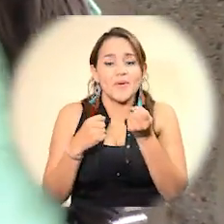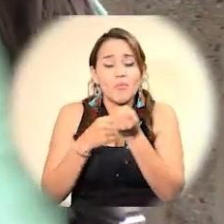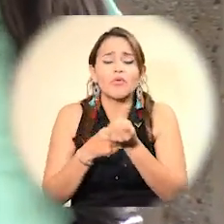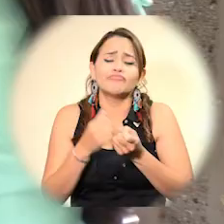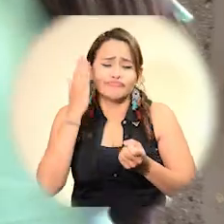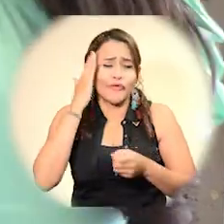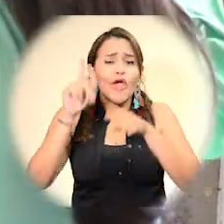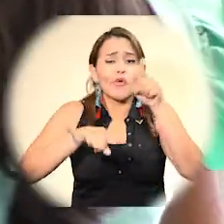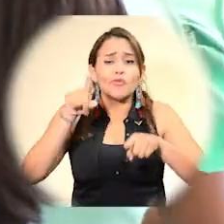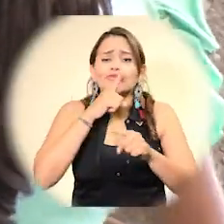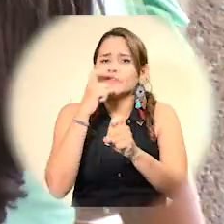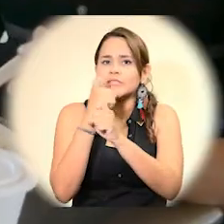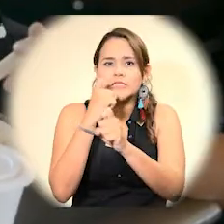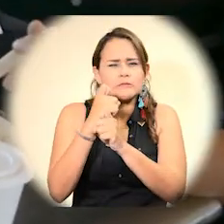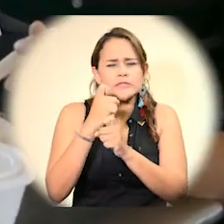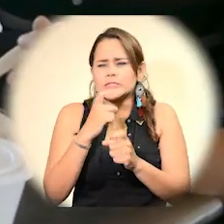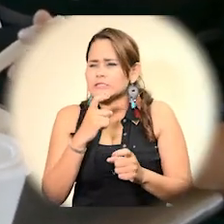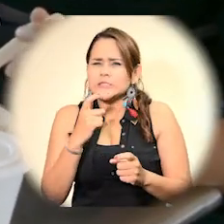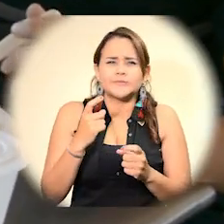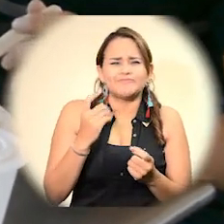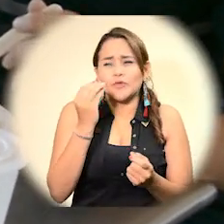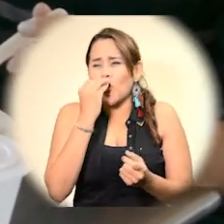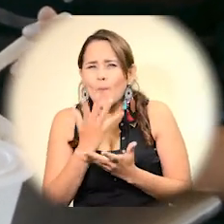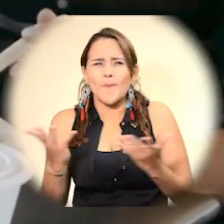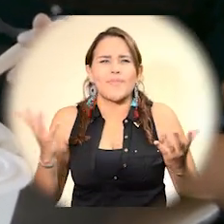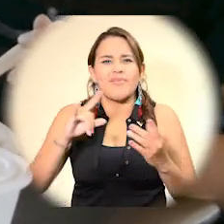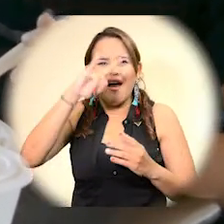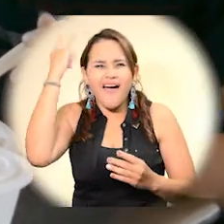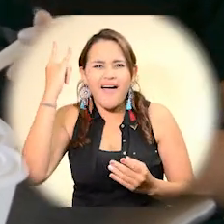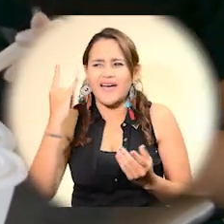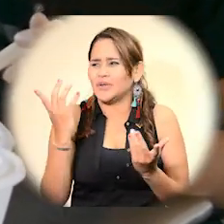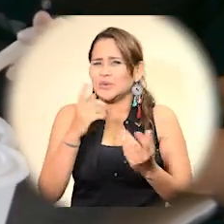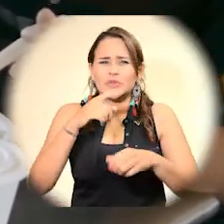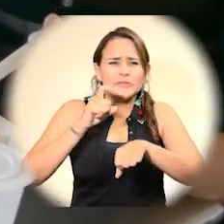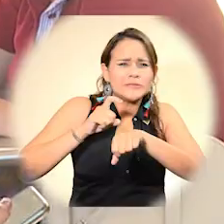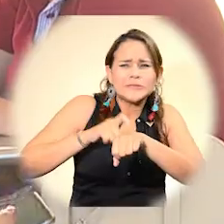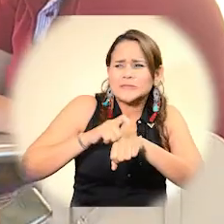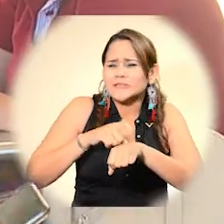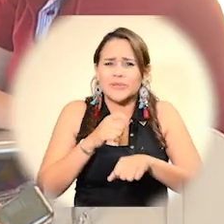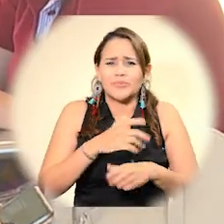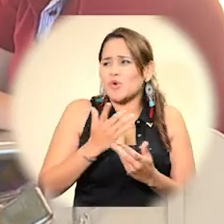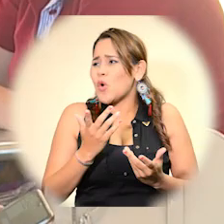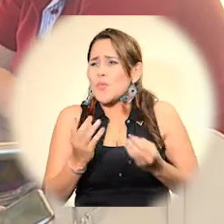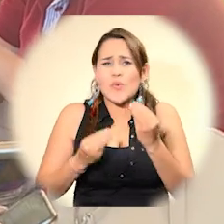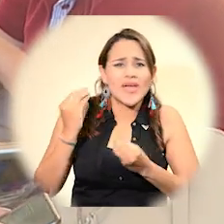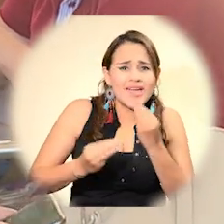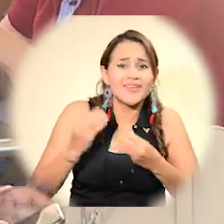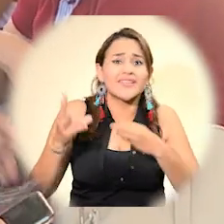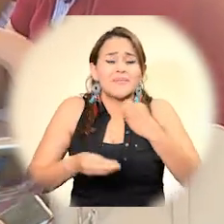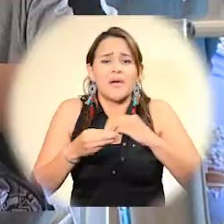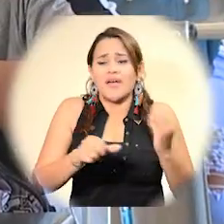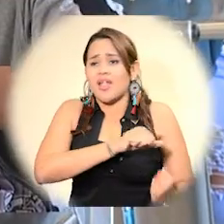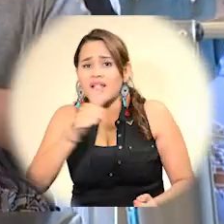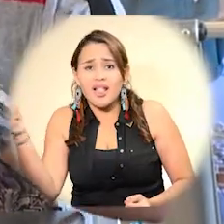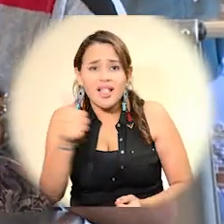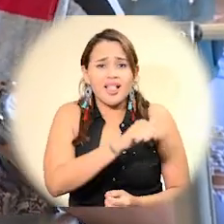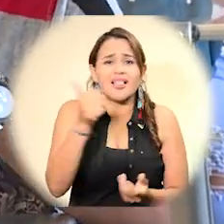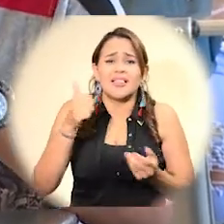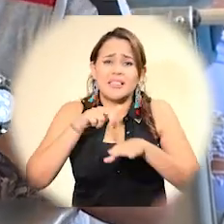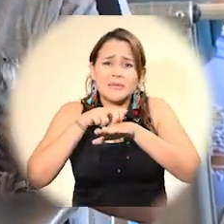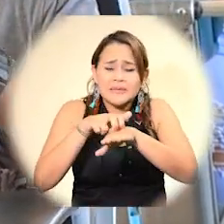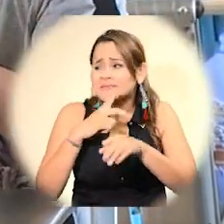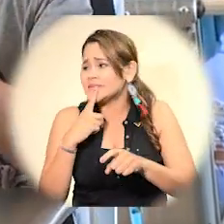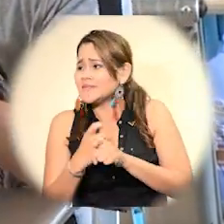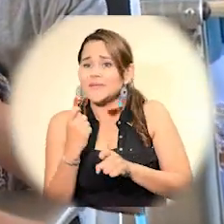que muchos de esos jóvenes atraviesan, la dificultad para movilizarse en la ciudad debido a los horarios de clase o la falta de transporte, son precisamente